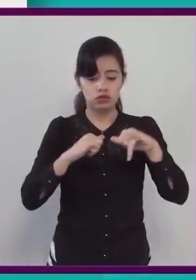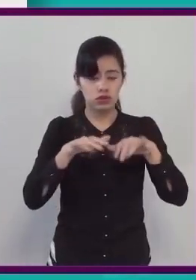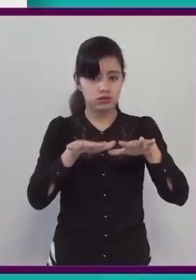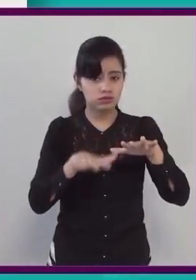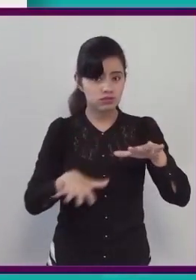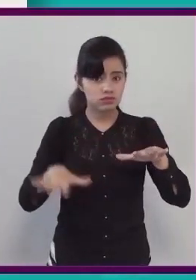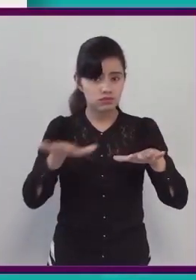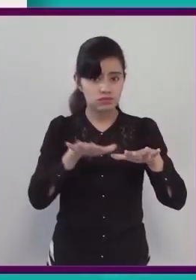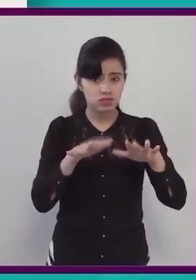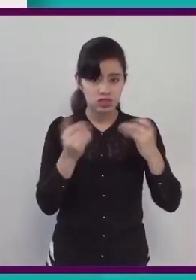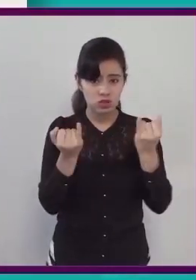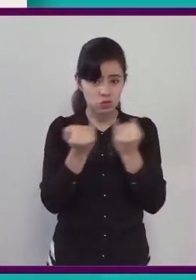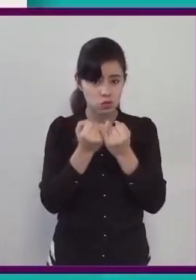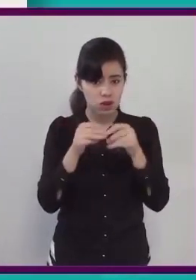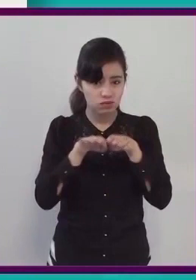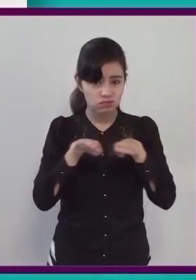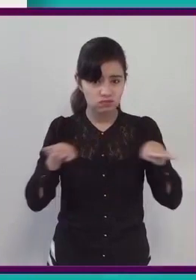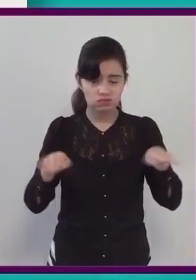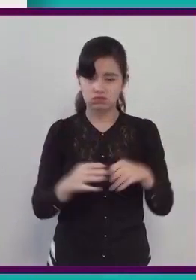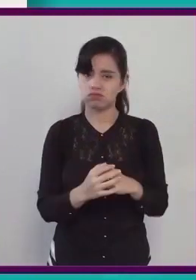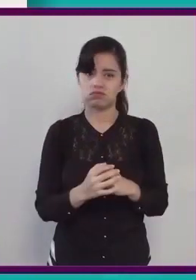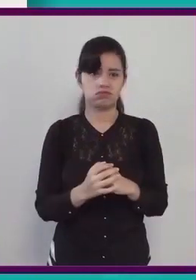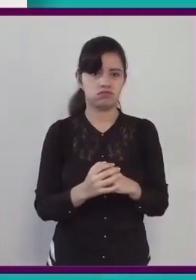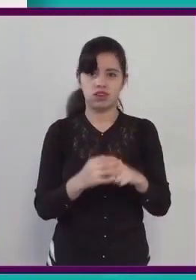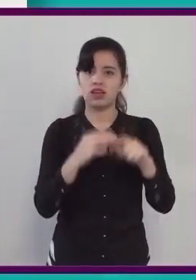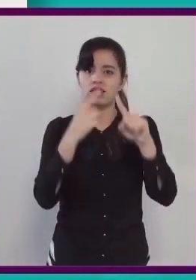Culturalmente no tienen nada en común, ¿no?